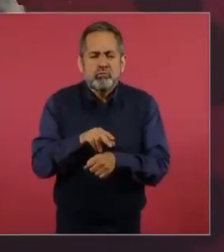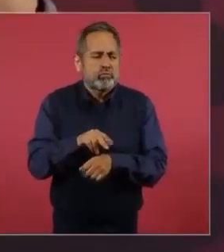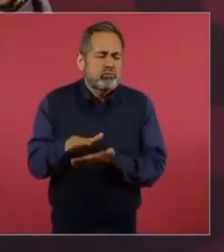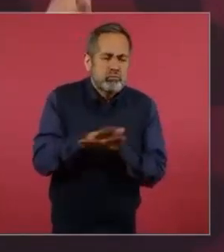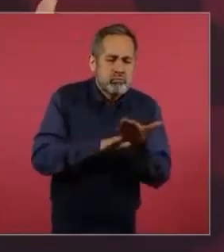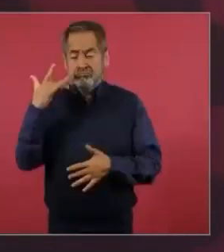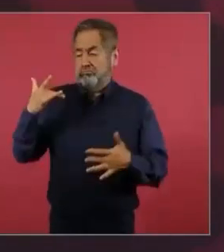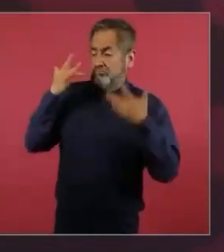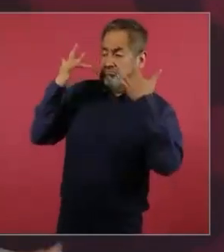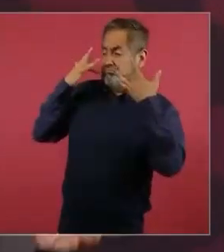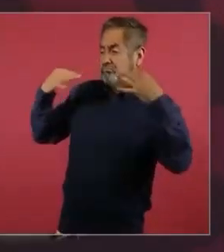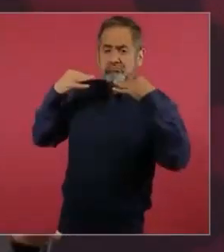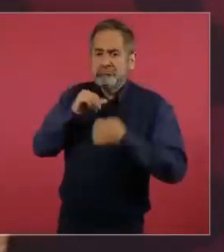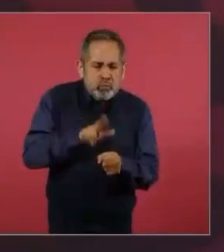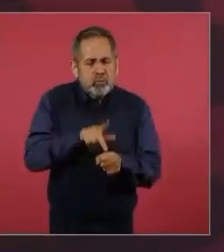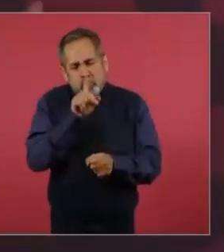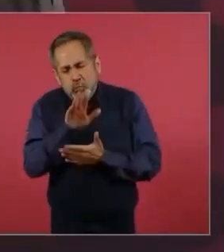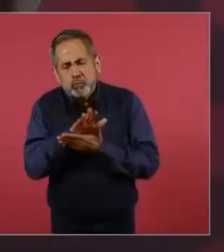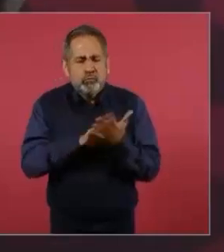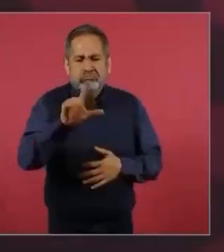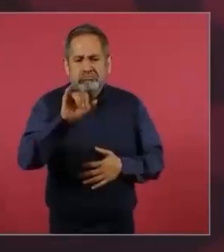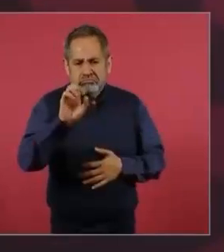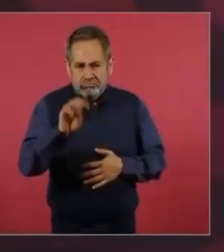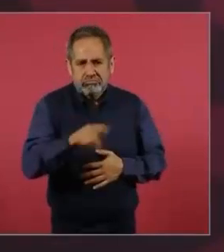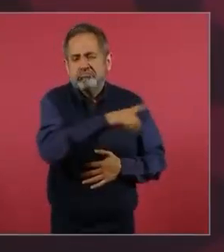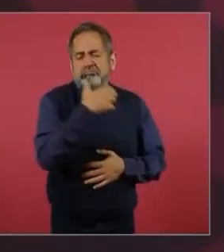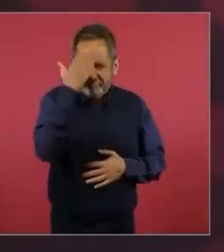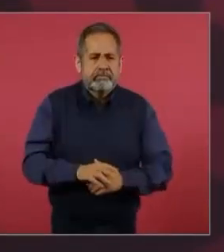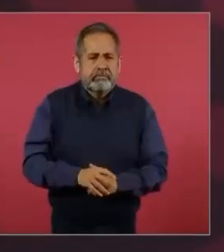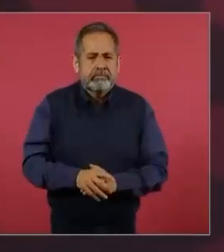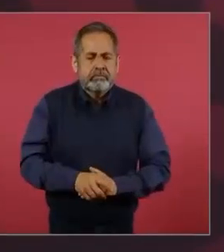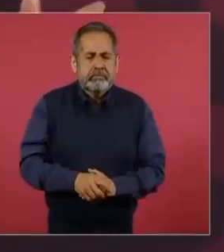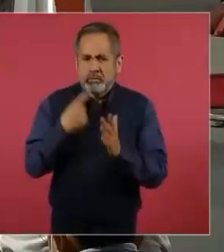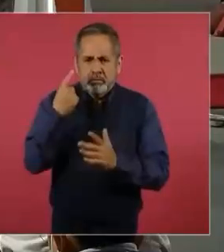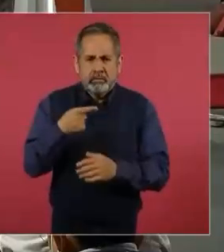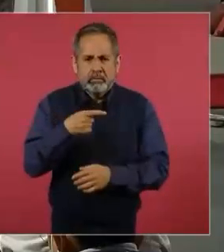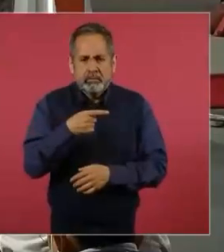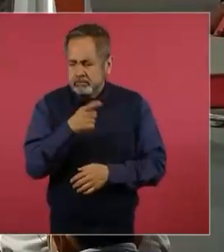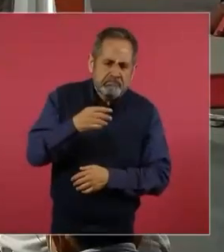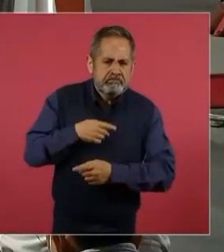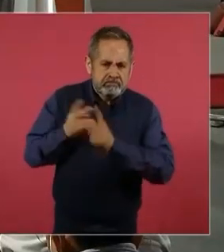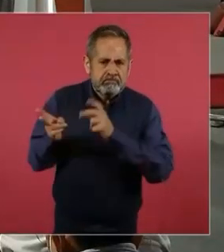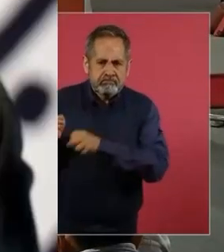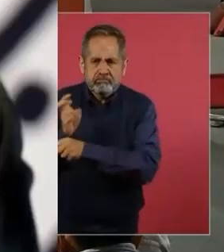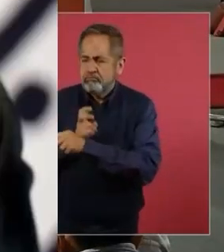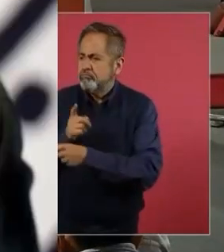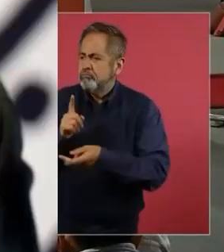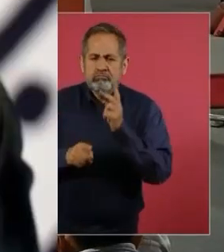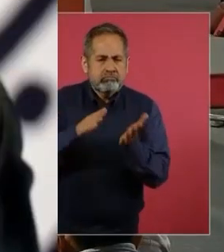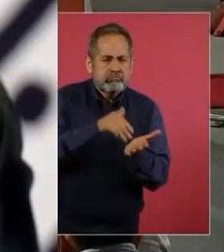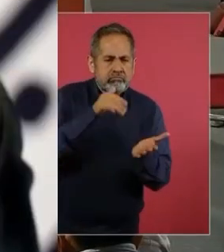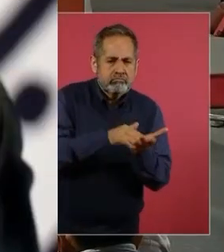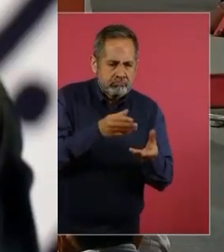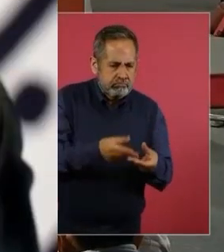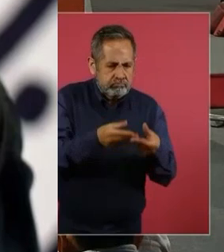fanfarrón, no fantoche. Y así es Slim. Conozco su casa. Una vez me dijo: ven, que tengo unos documentos